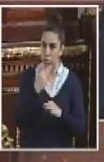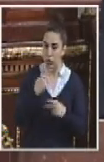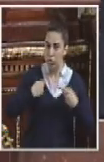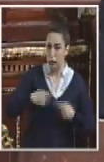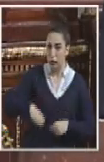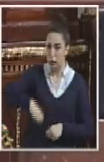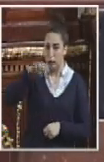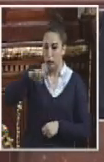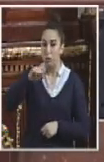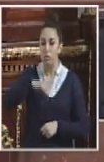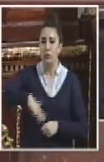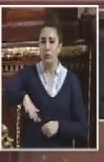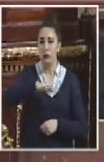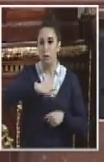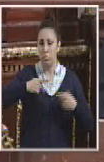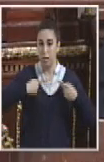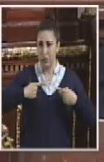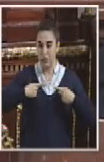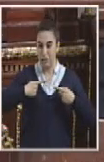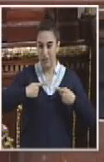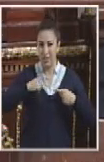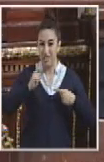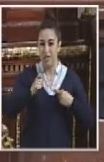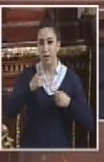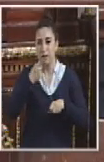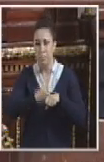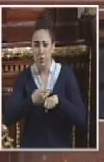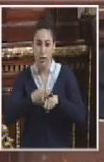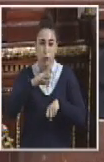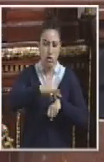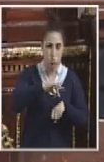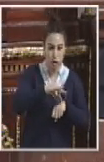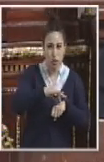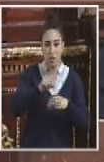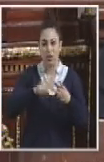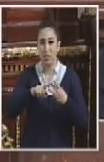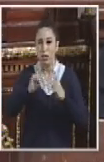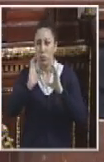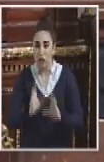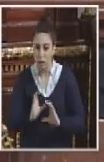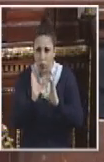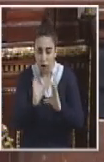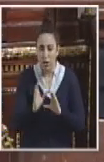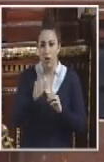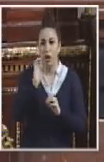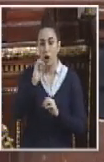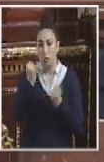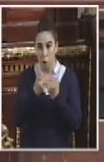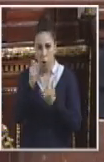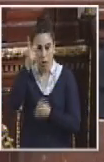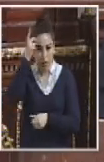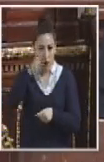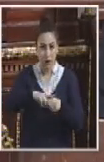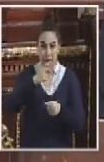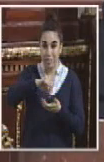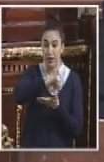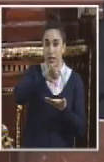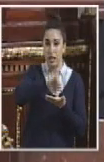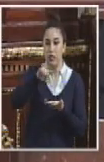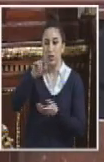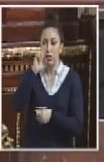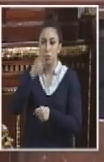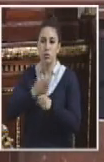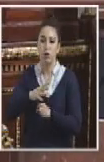el personal como los titulares de los centros deberán estar en constante actualización y capacitación y serán responsables del cuidado